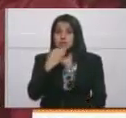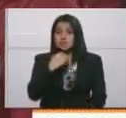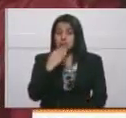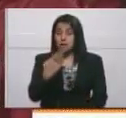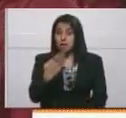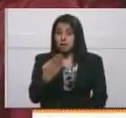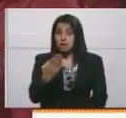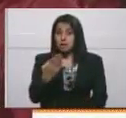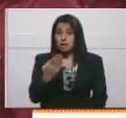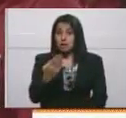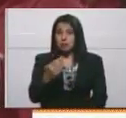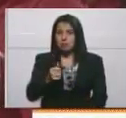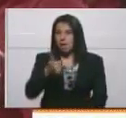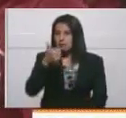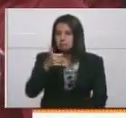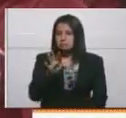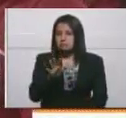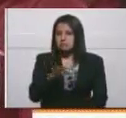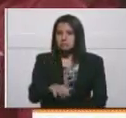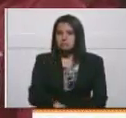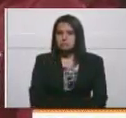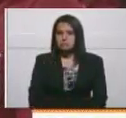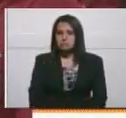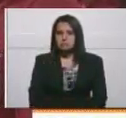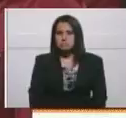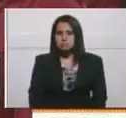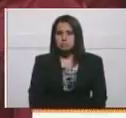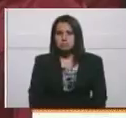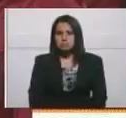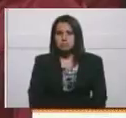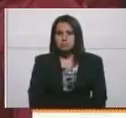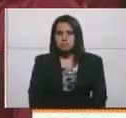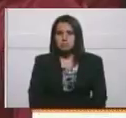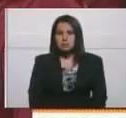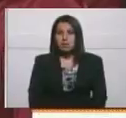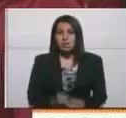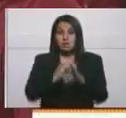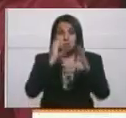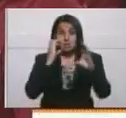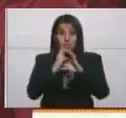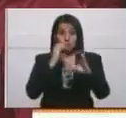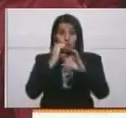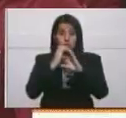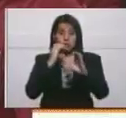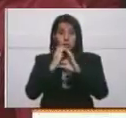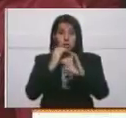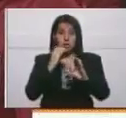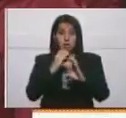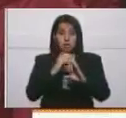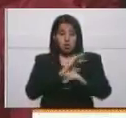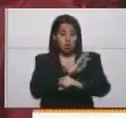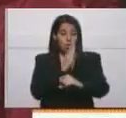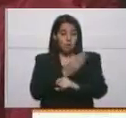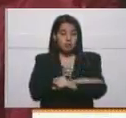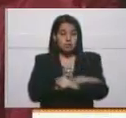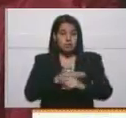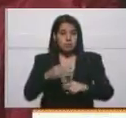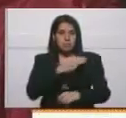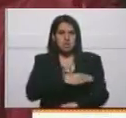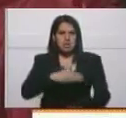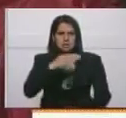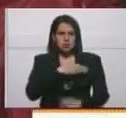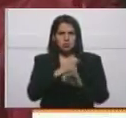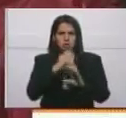más de 2 billones de bolívares, ¿no? En materia de transporte, fortalecimiento de la misión transporte, por